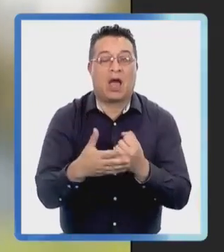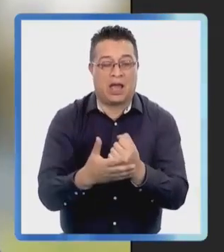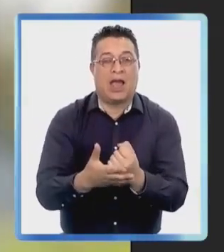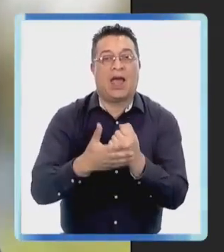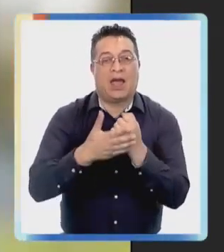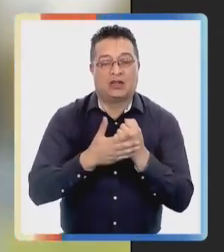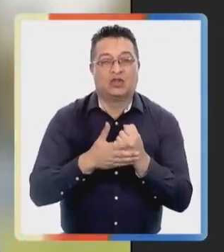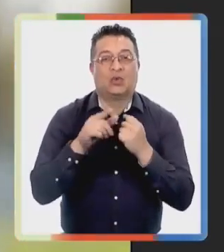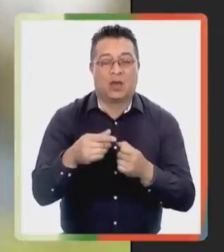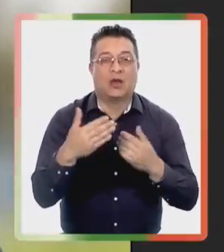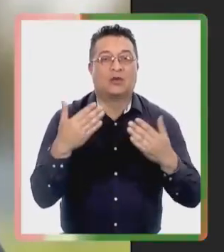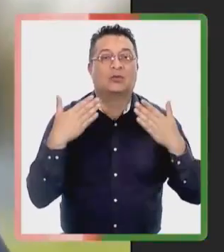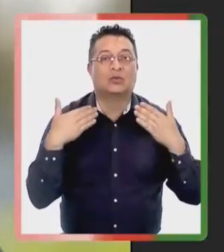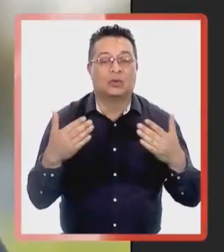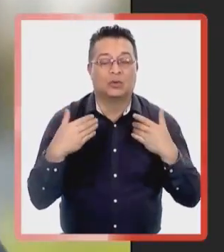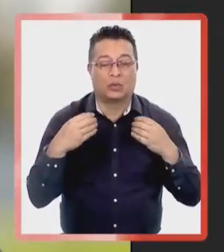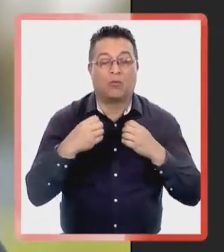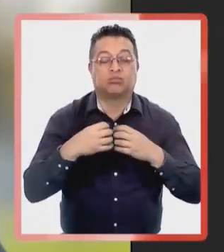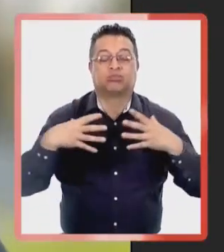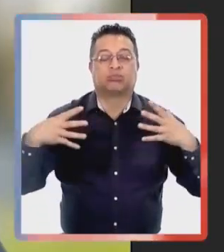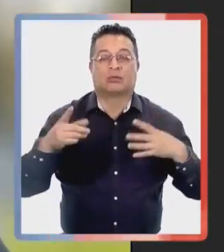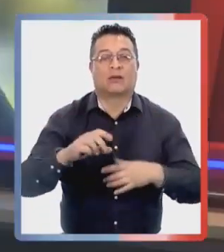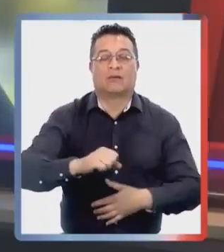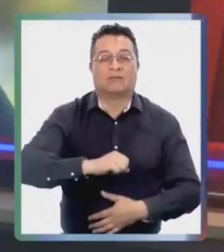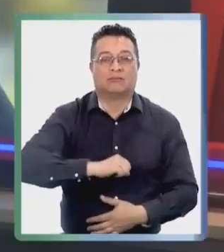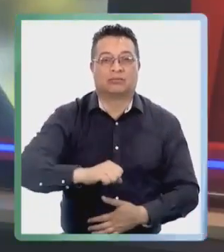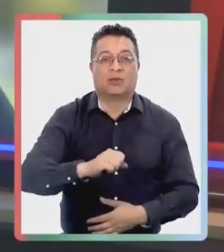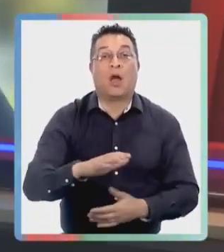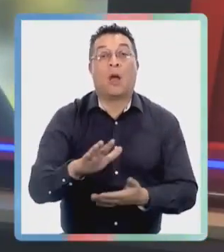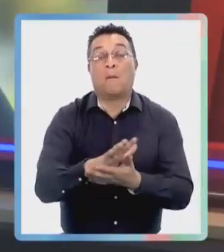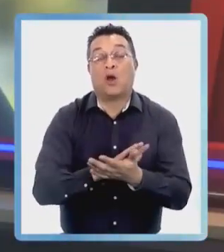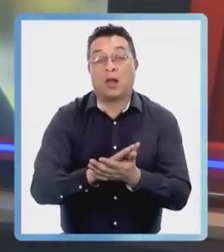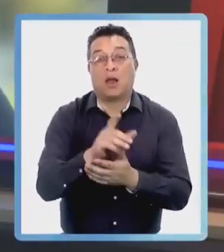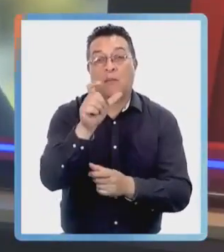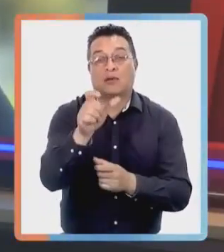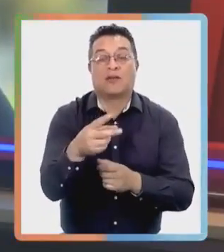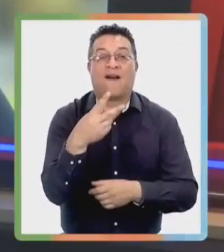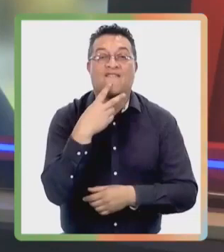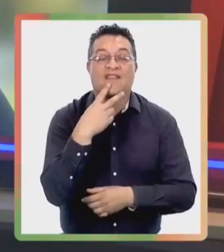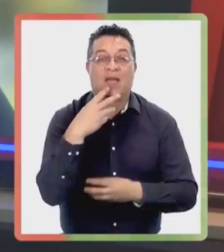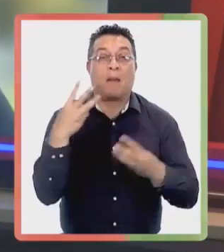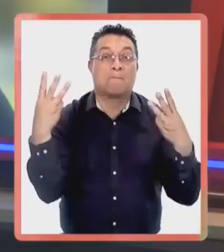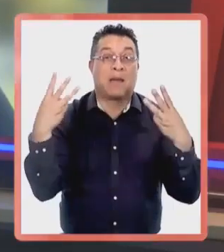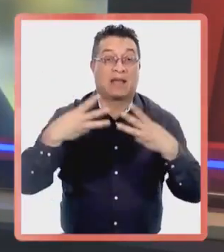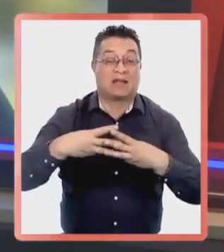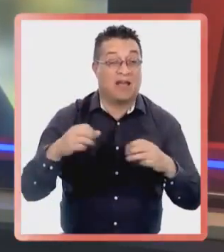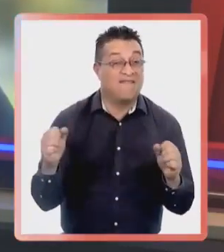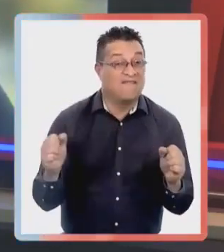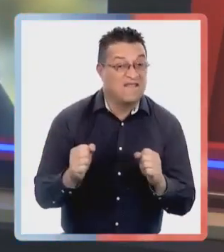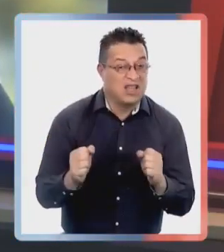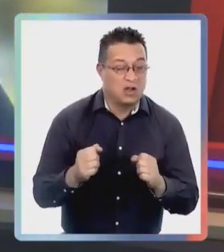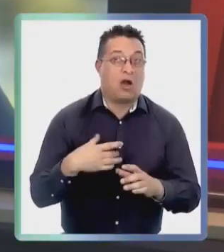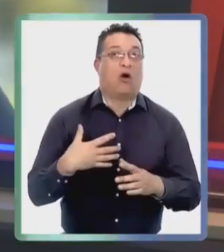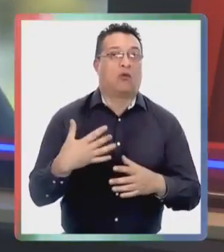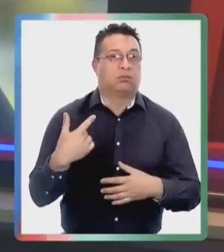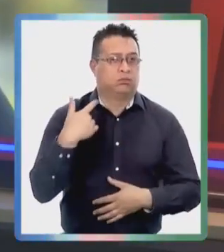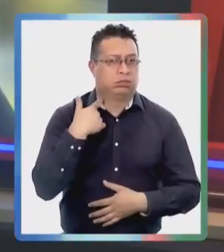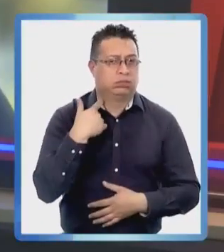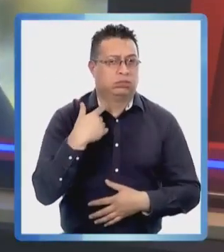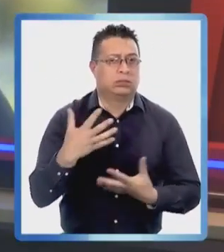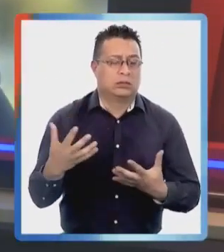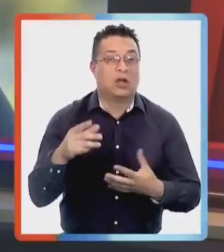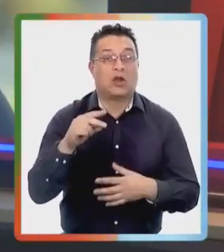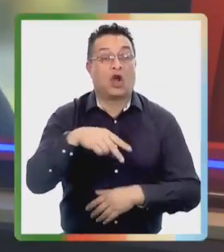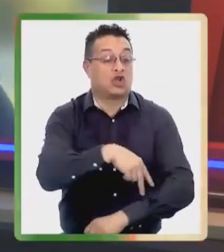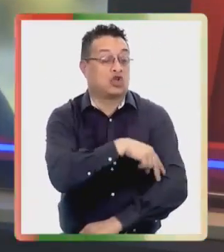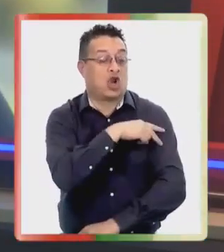a que las vías respiratorias no se inflamen tanto. Ya, o sea, estoy pensando, por ejemplo, en un paciente que vive en Magallanes, con el frío la debe pasar mal, ¿verdad? Un